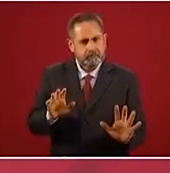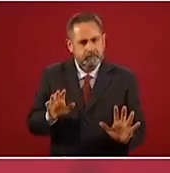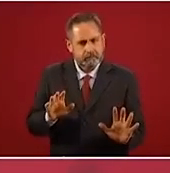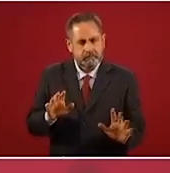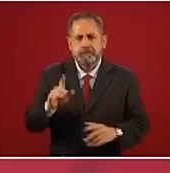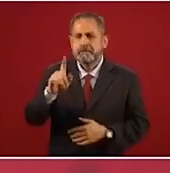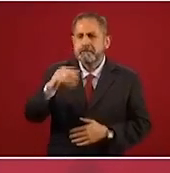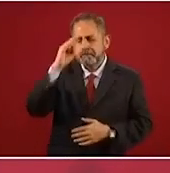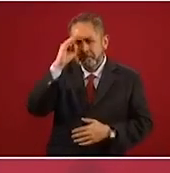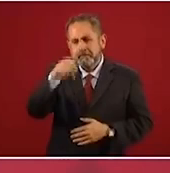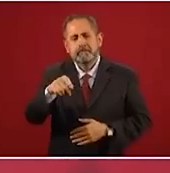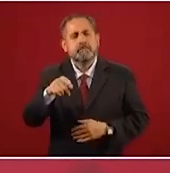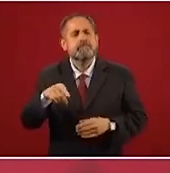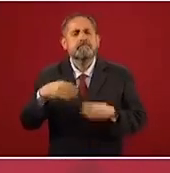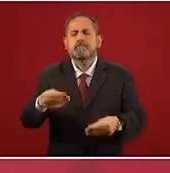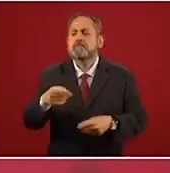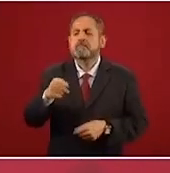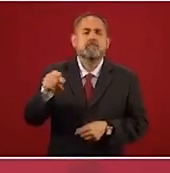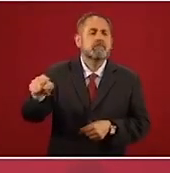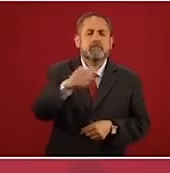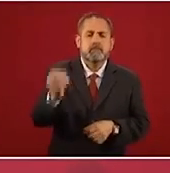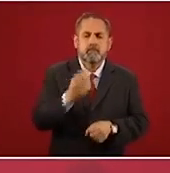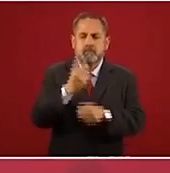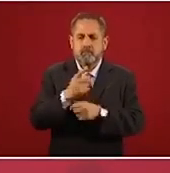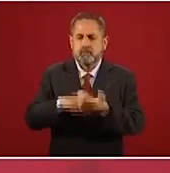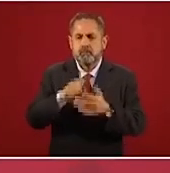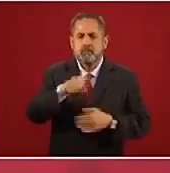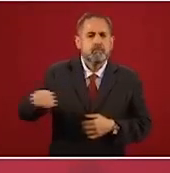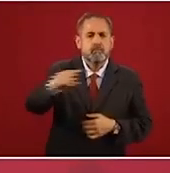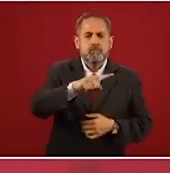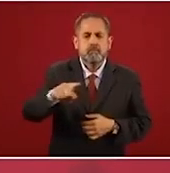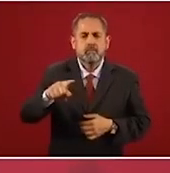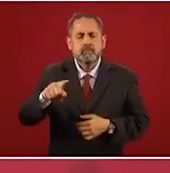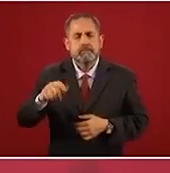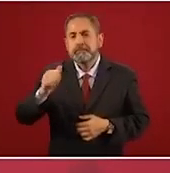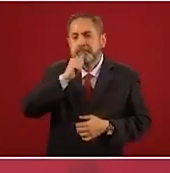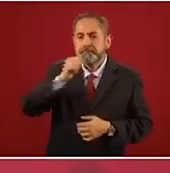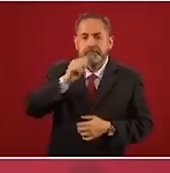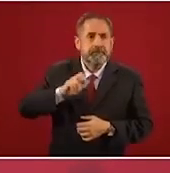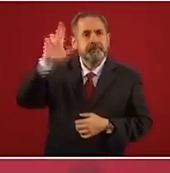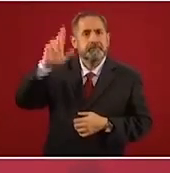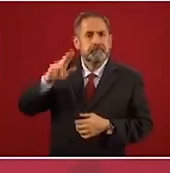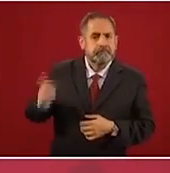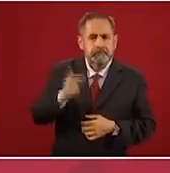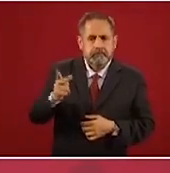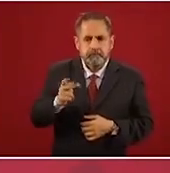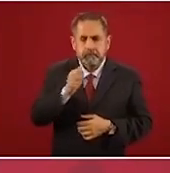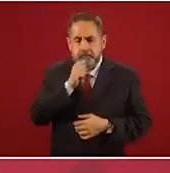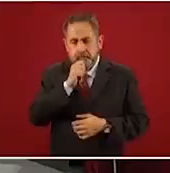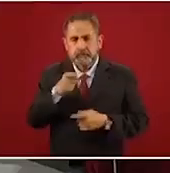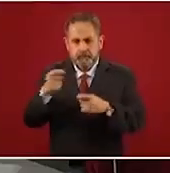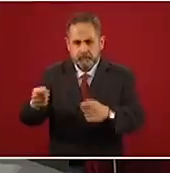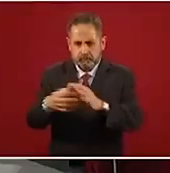vamos a los que vamos a darle la oportunidad a los que no han podido